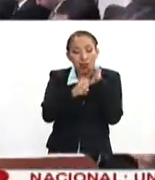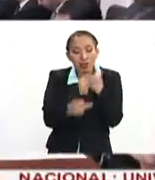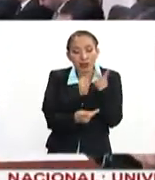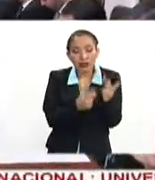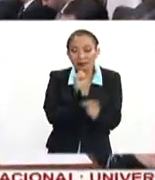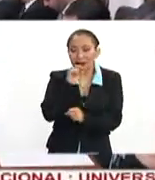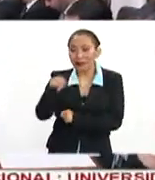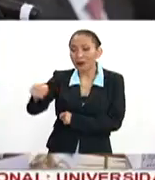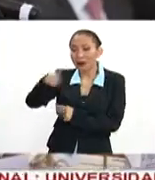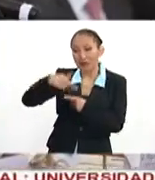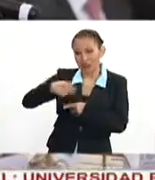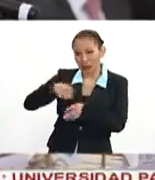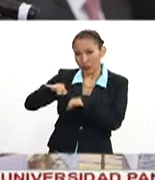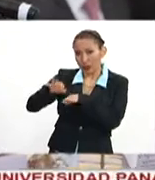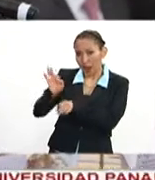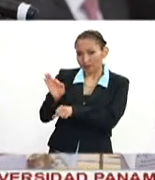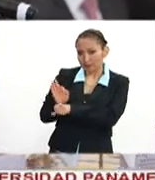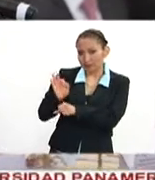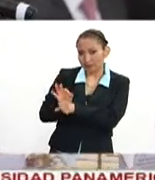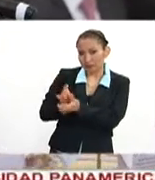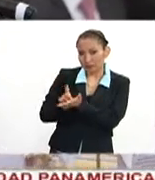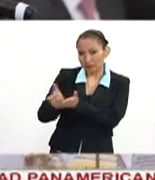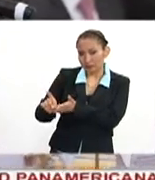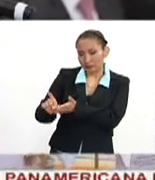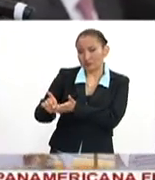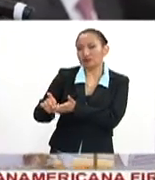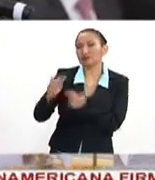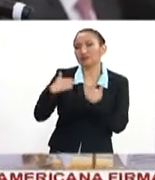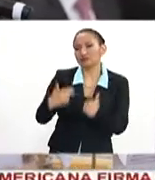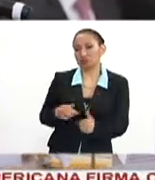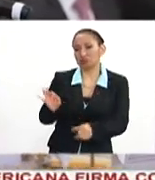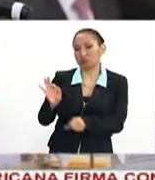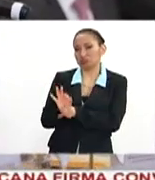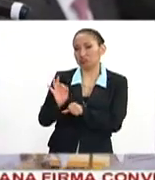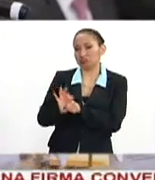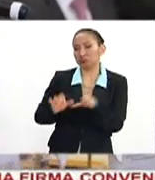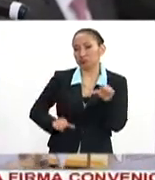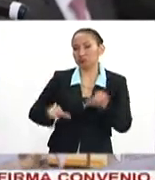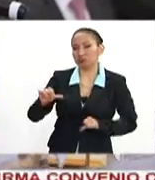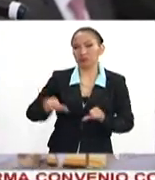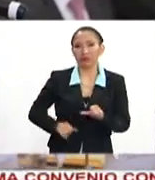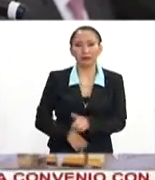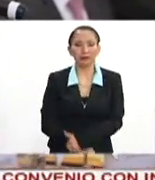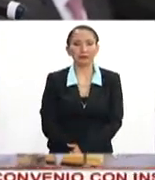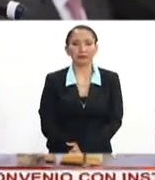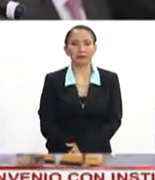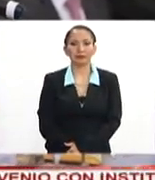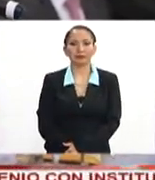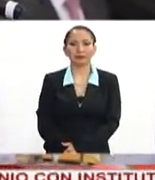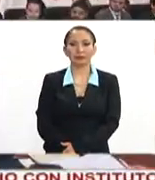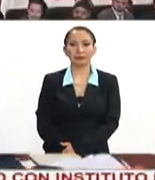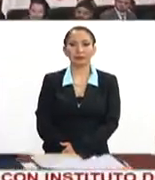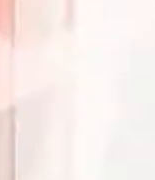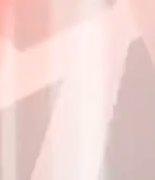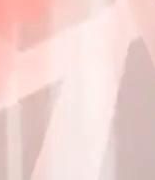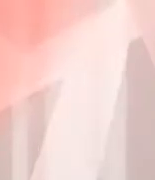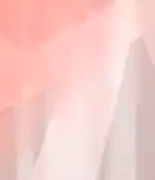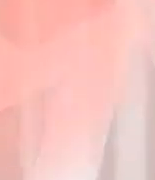periodistas y también para quienes realizan actividades relacionadas con la defensa de derechos humanos.